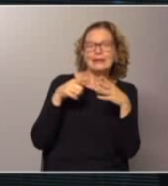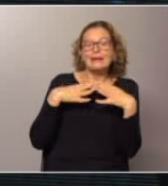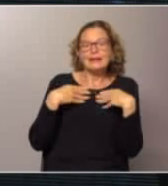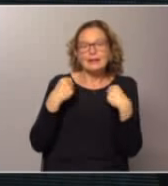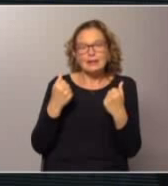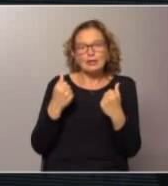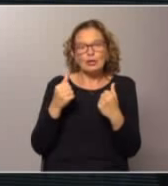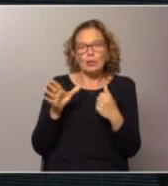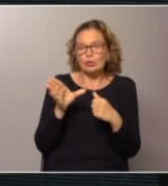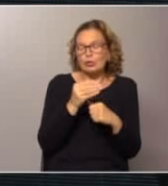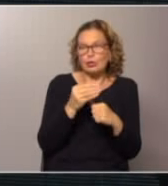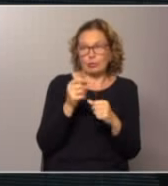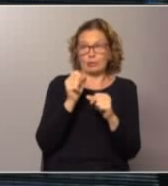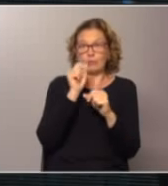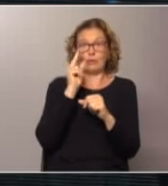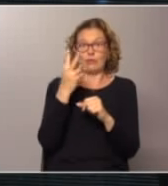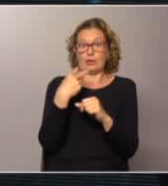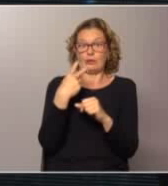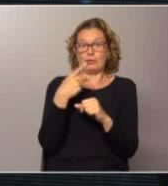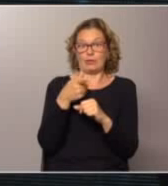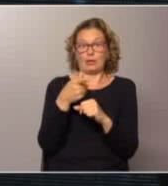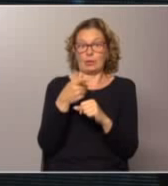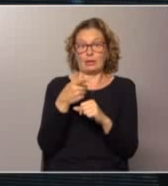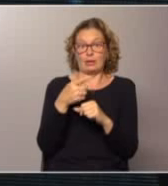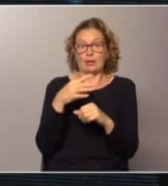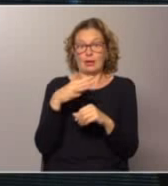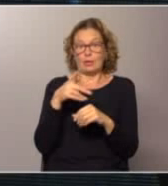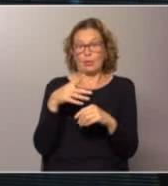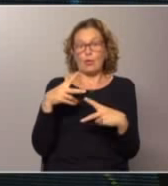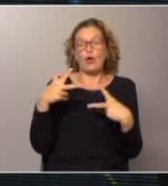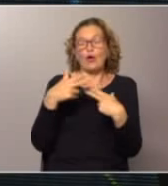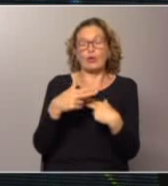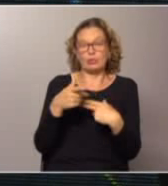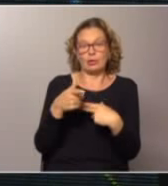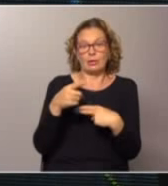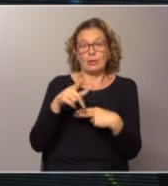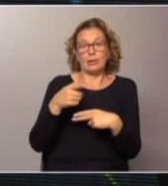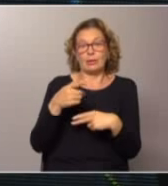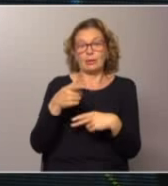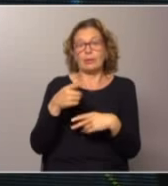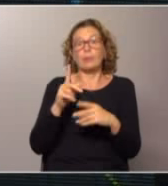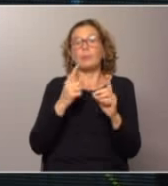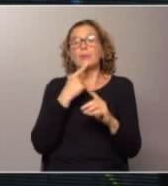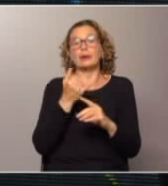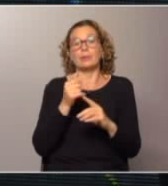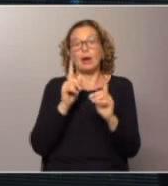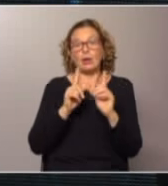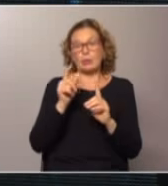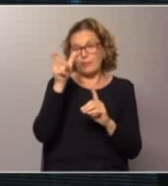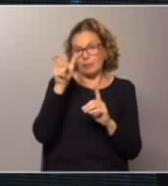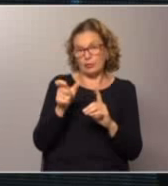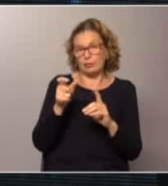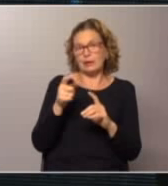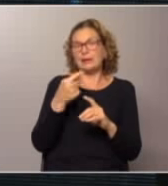plataformas cuando se vieron este fenómeno bueno si no es censura las otras herramientas que tengo es marcar cuando alguien chequea